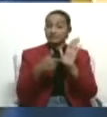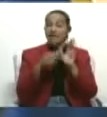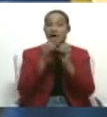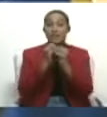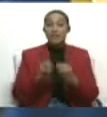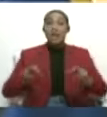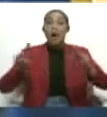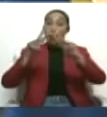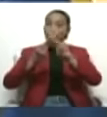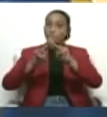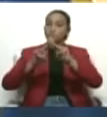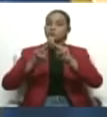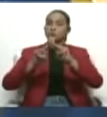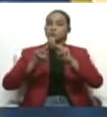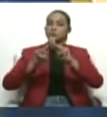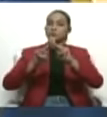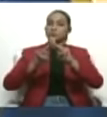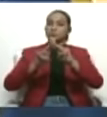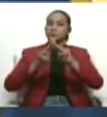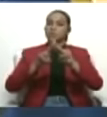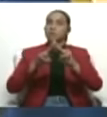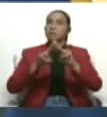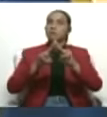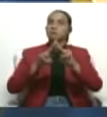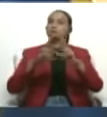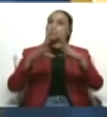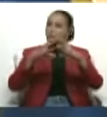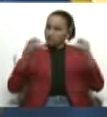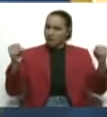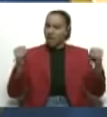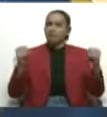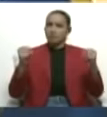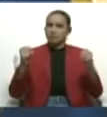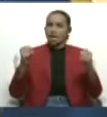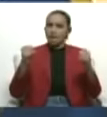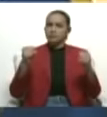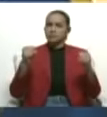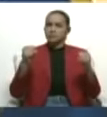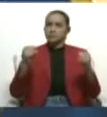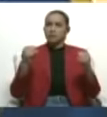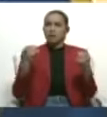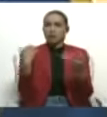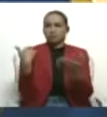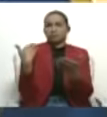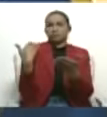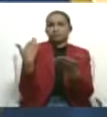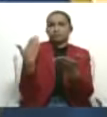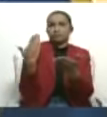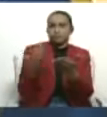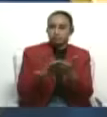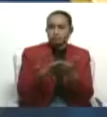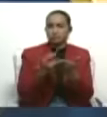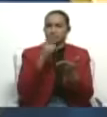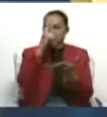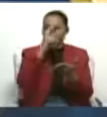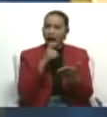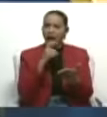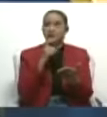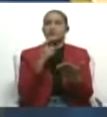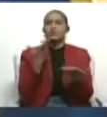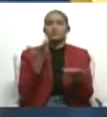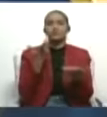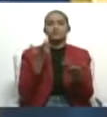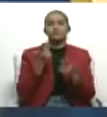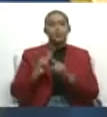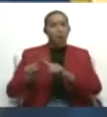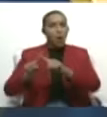Unidas, que hemos visto que en los últimos años ha sido vilipendiada, atacada por países que